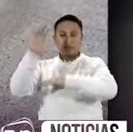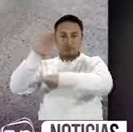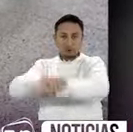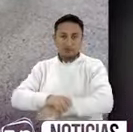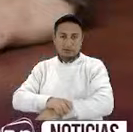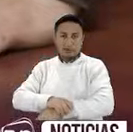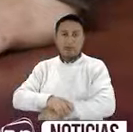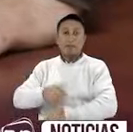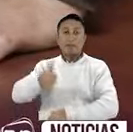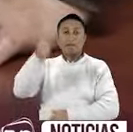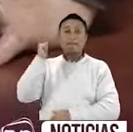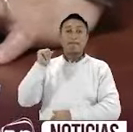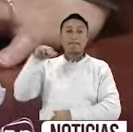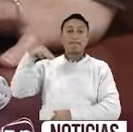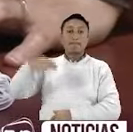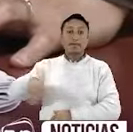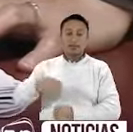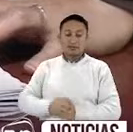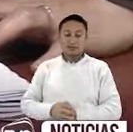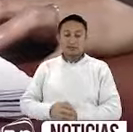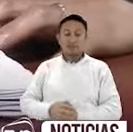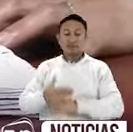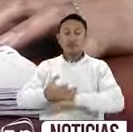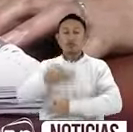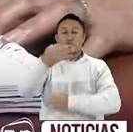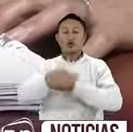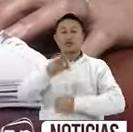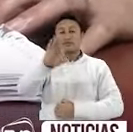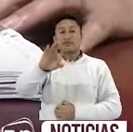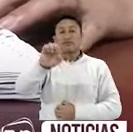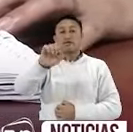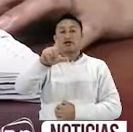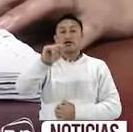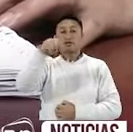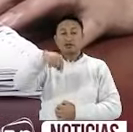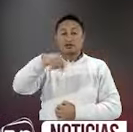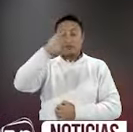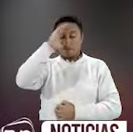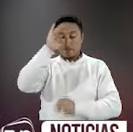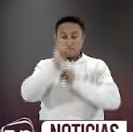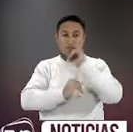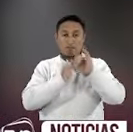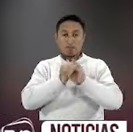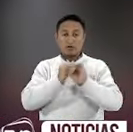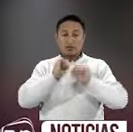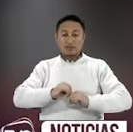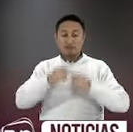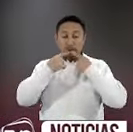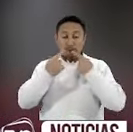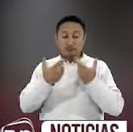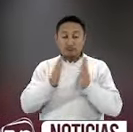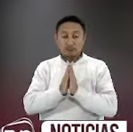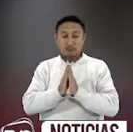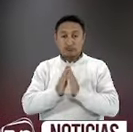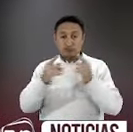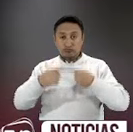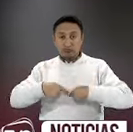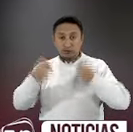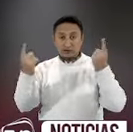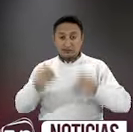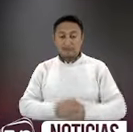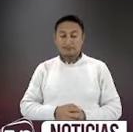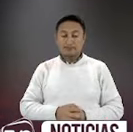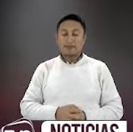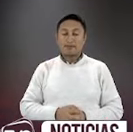este martes, luego que el juez Felipe Córdoba dispuso que la Interpol publique la difusión y notificación roja a